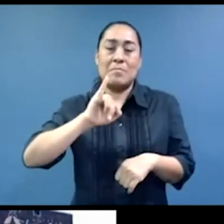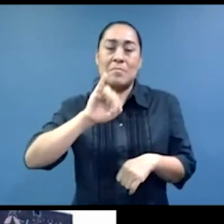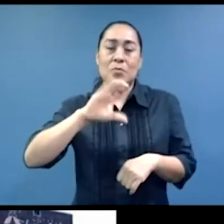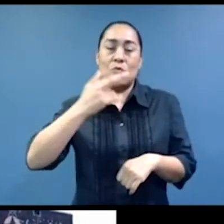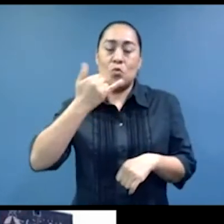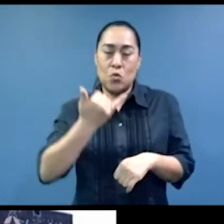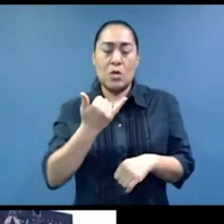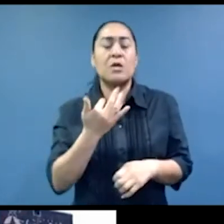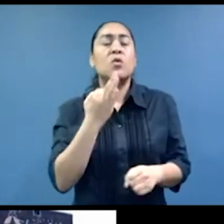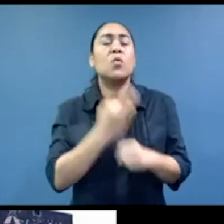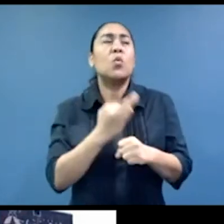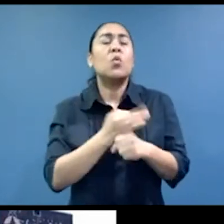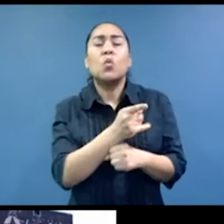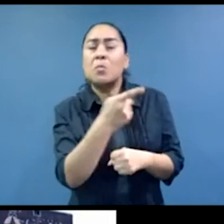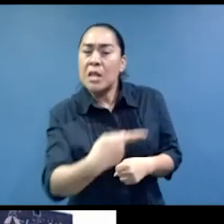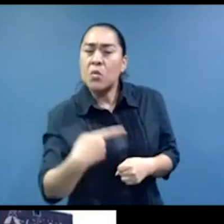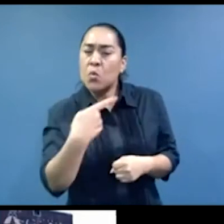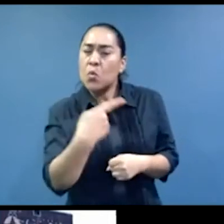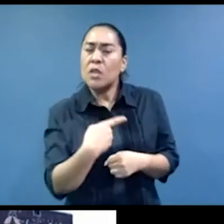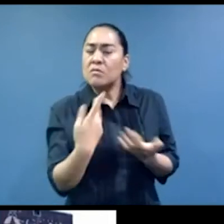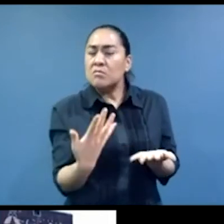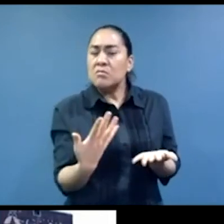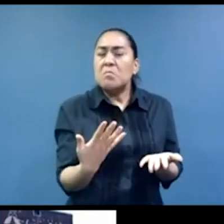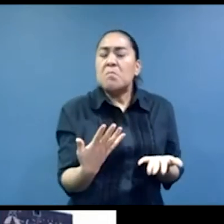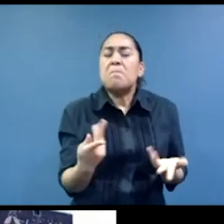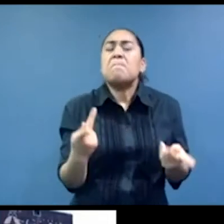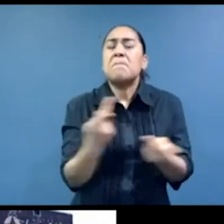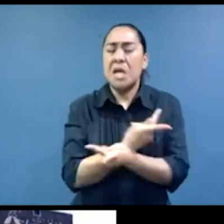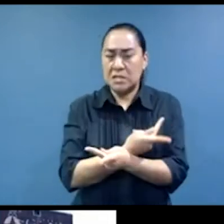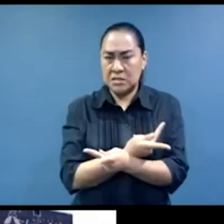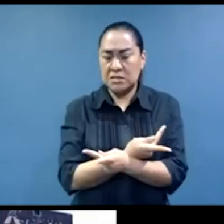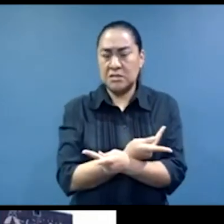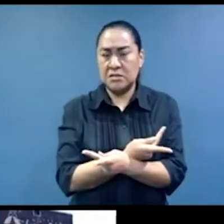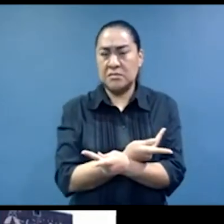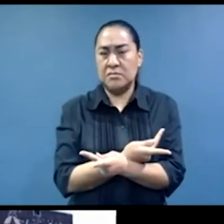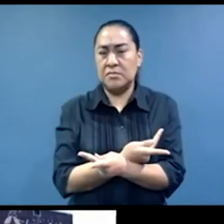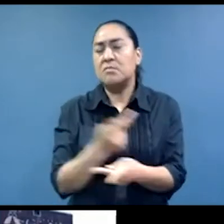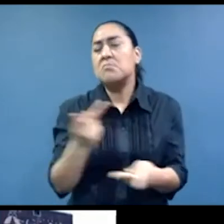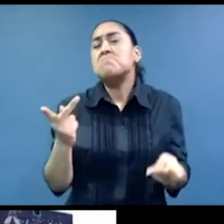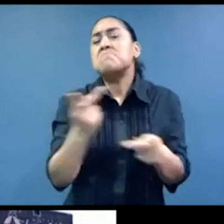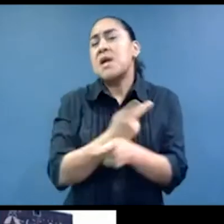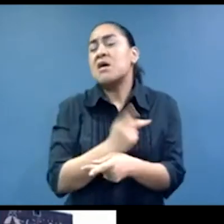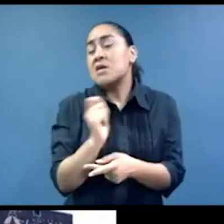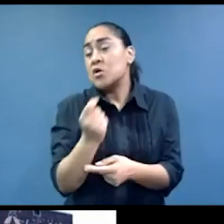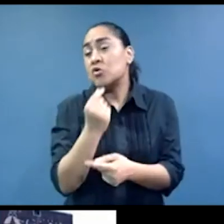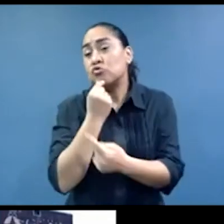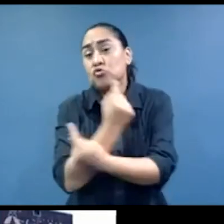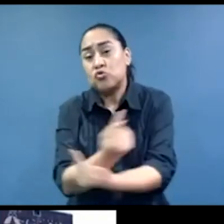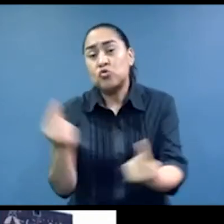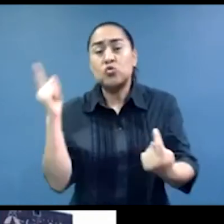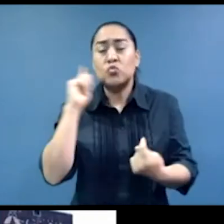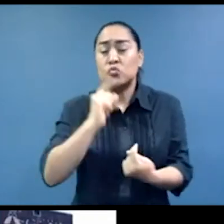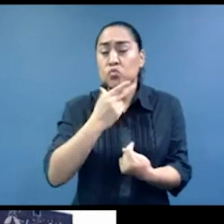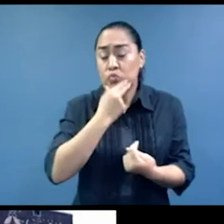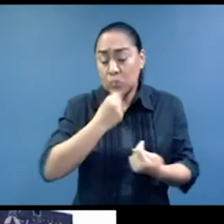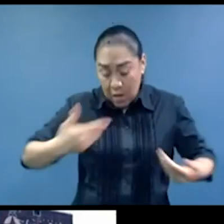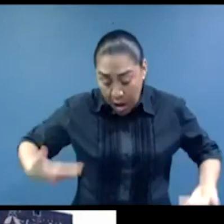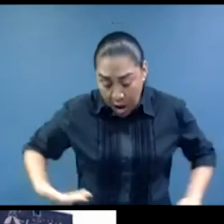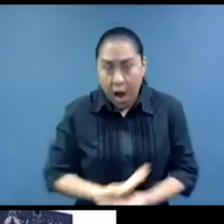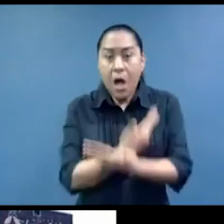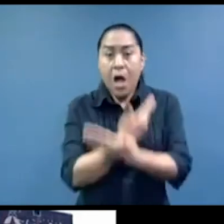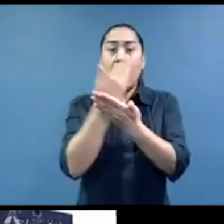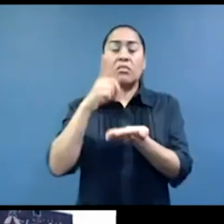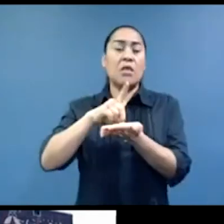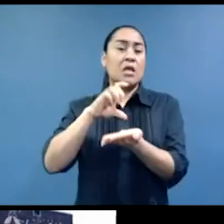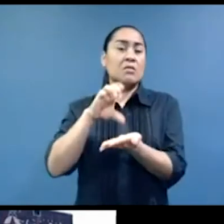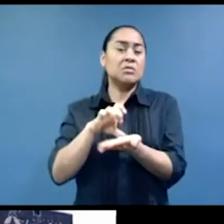nos preguntan, ¿qué pasa con los niños y niñas que nacen con alguna discapacidad y cómo se